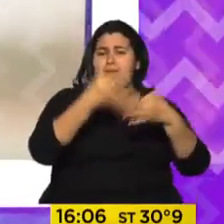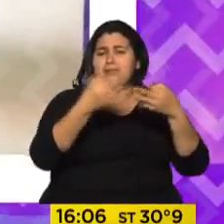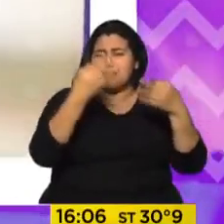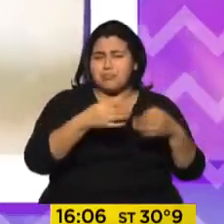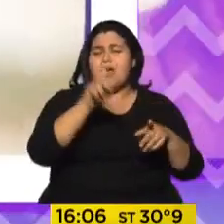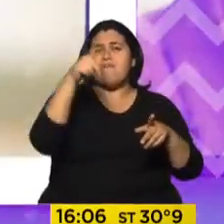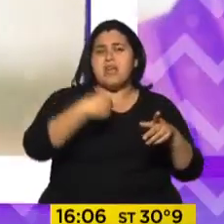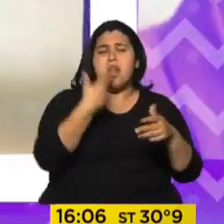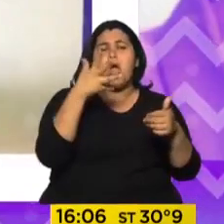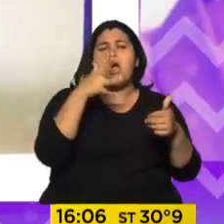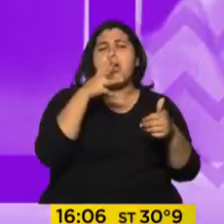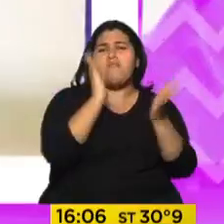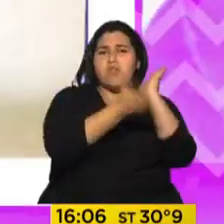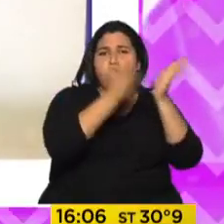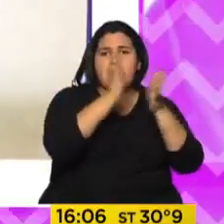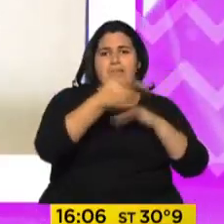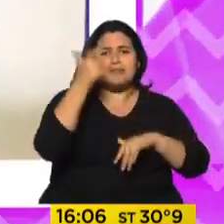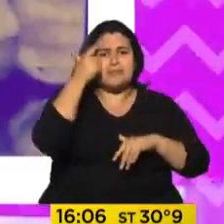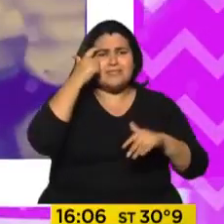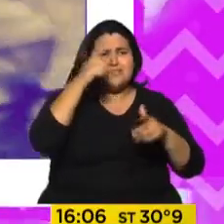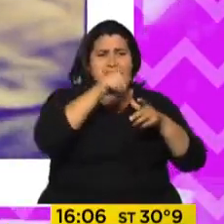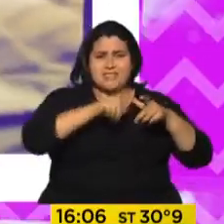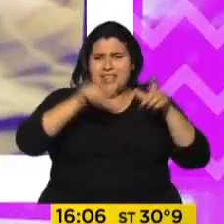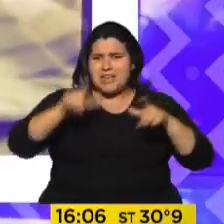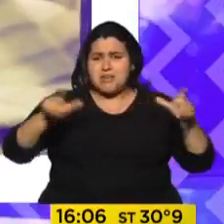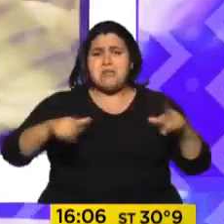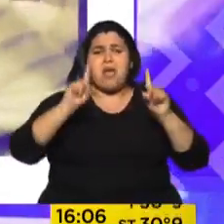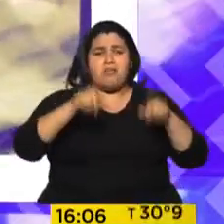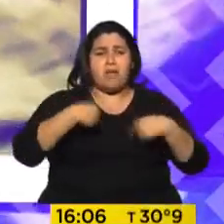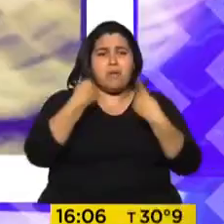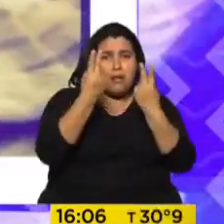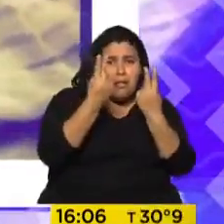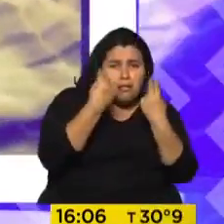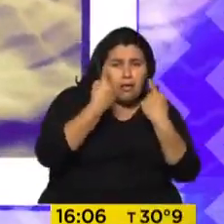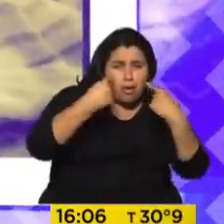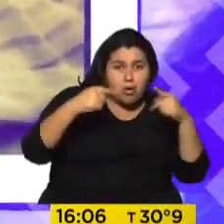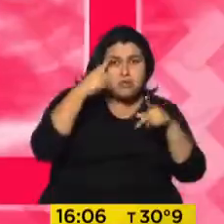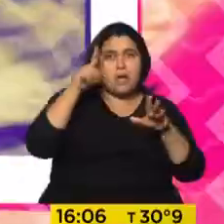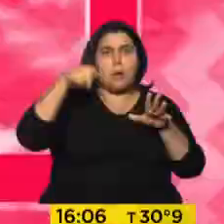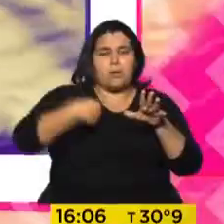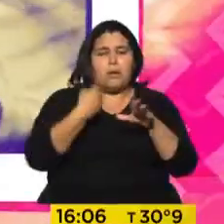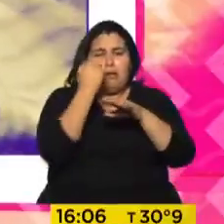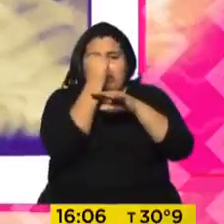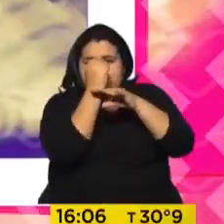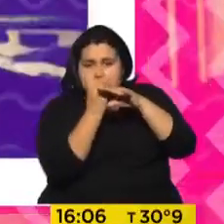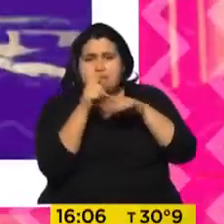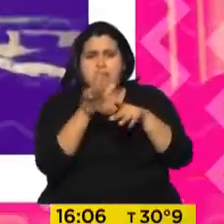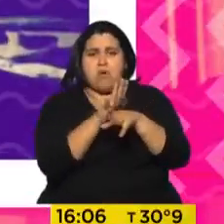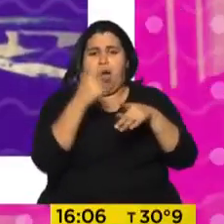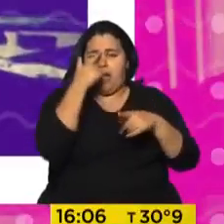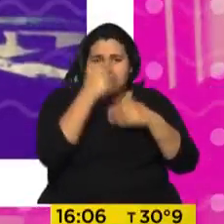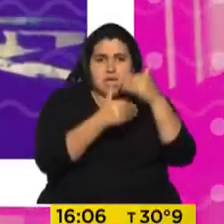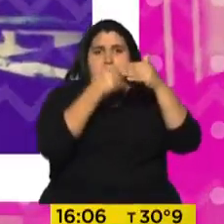simbólica, esas conductas que causan daño emocional y disminución de la autoestima o que perjudican y perturban el pleno